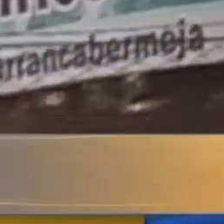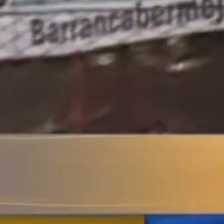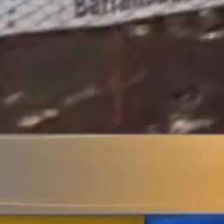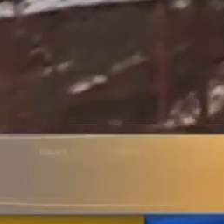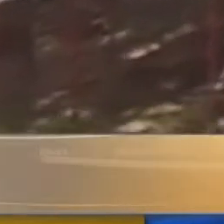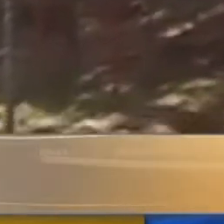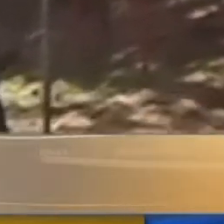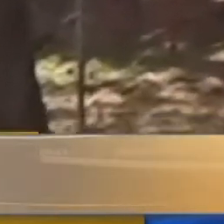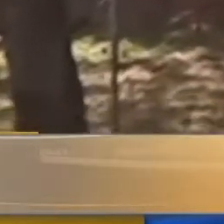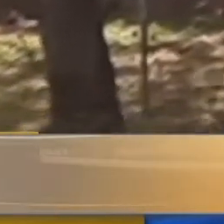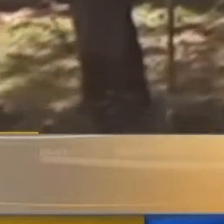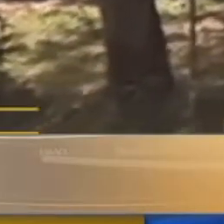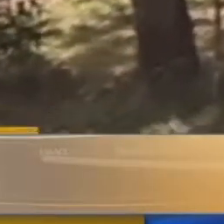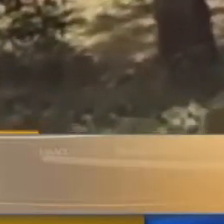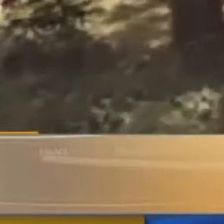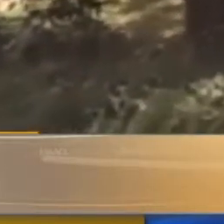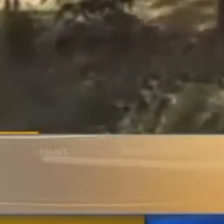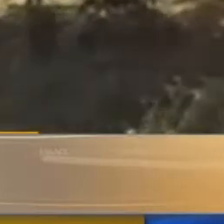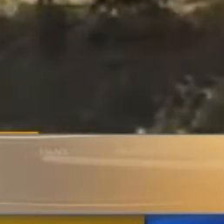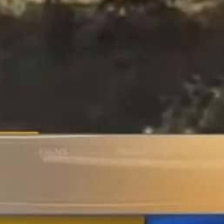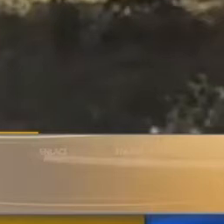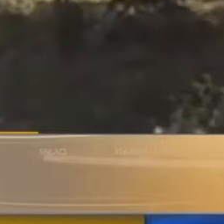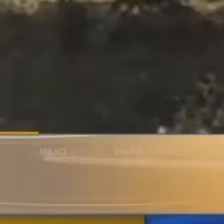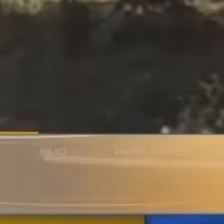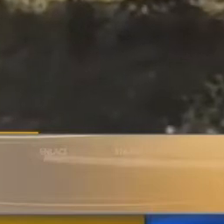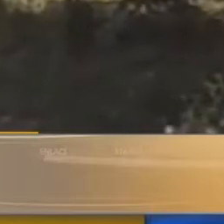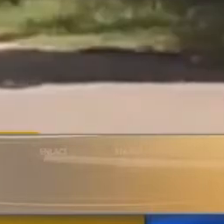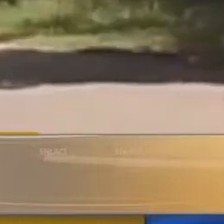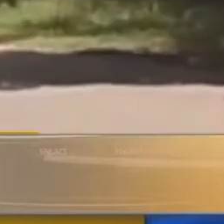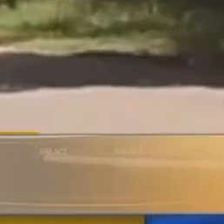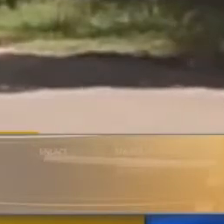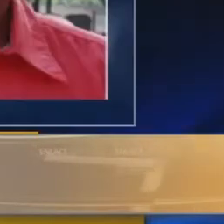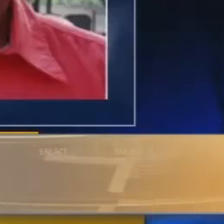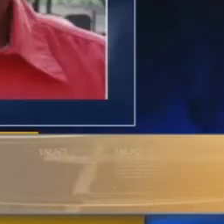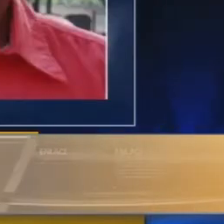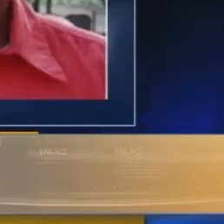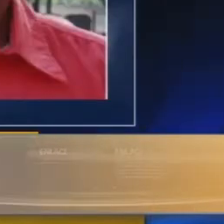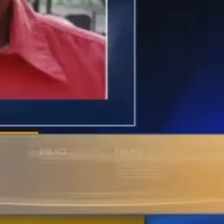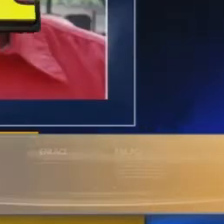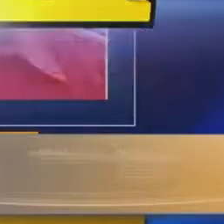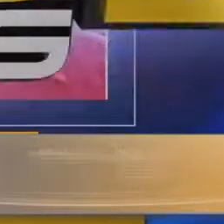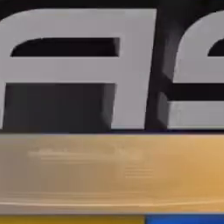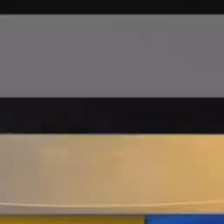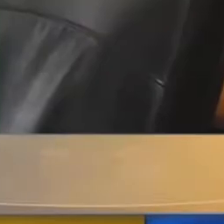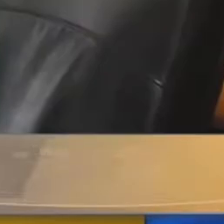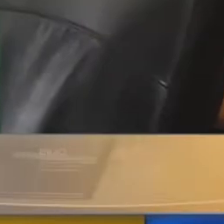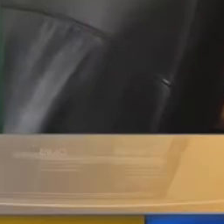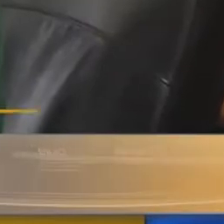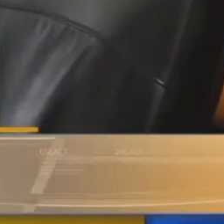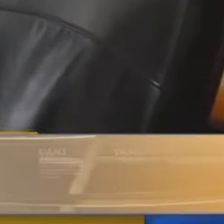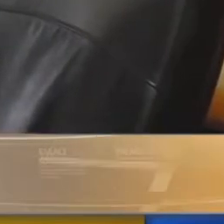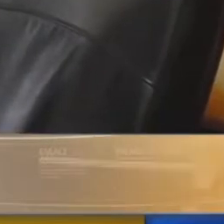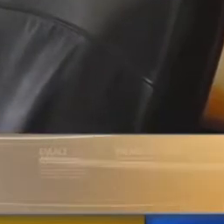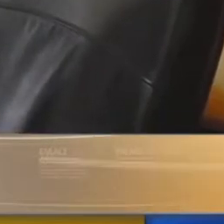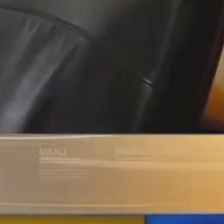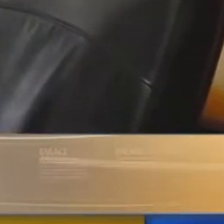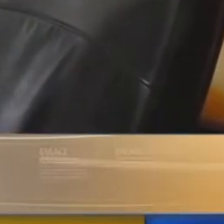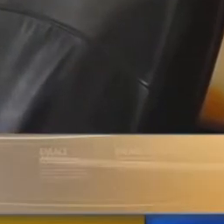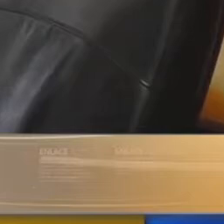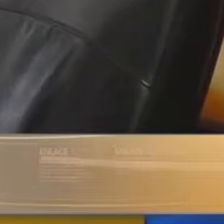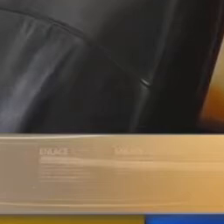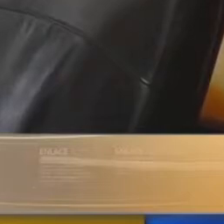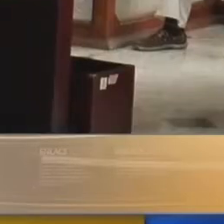para analizar el crecimiento de mataderos clandestinos en la ciudad. Se adoptarán medidas estrictas, conoció Enlace Noticias. Nuevas mayorías de